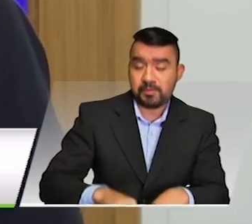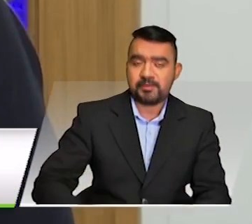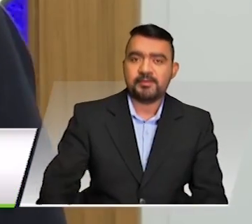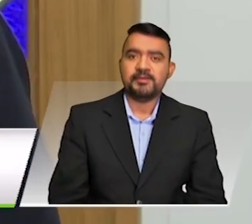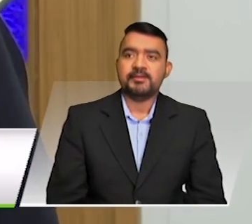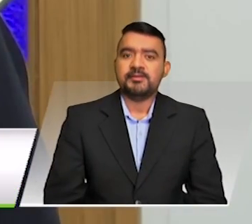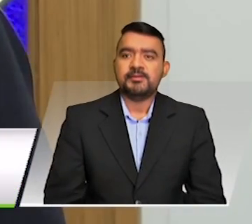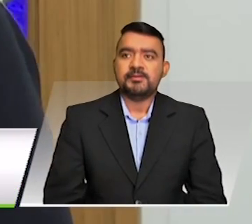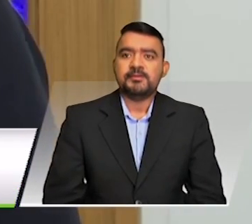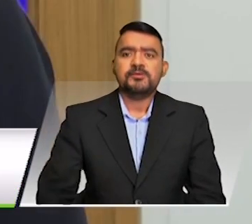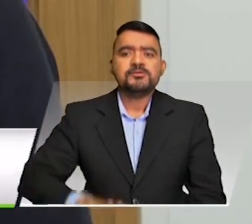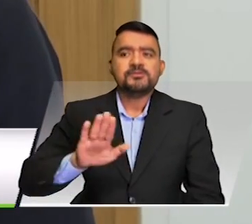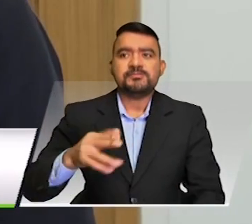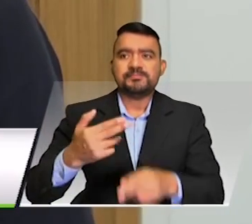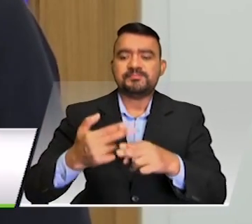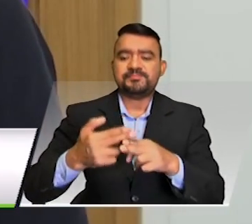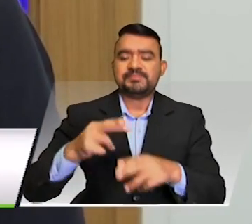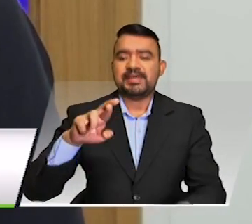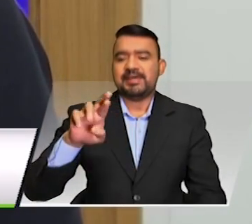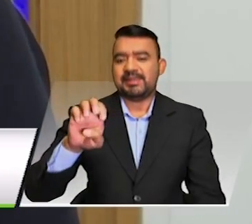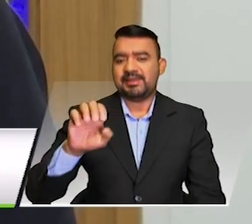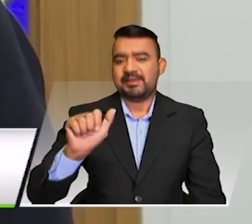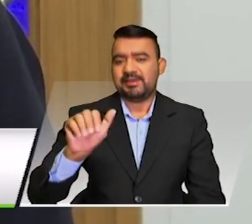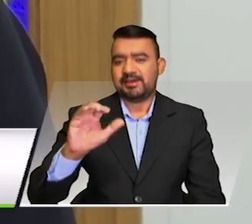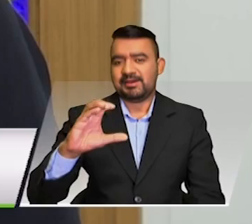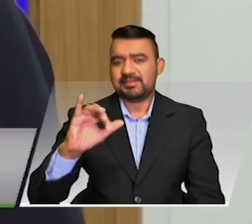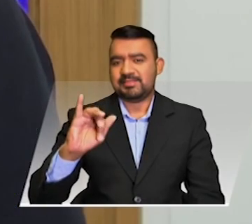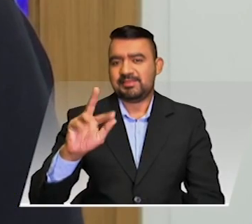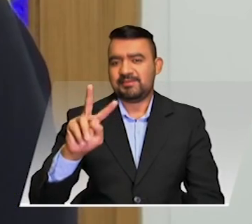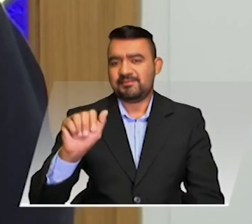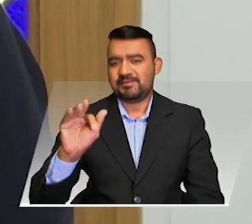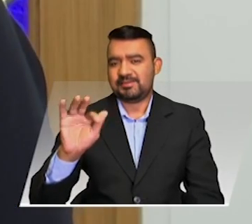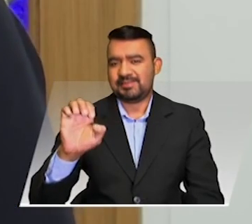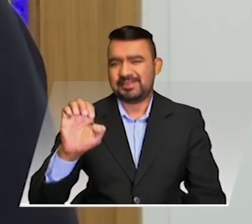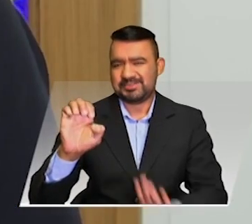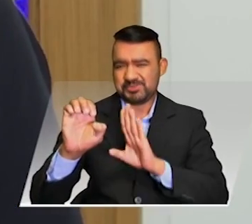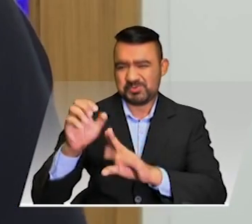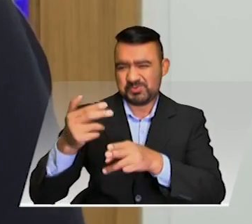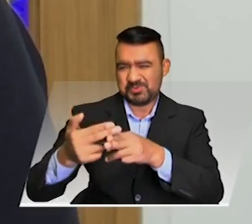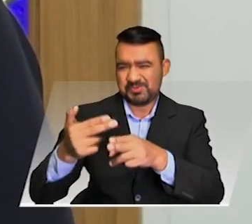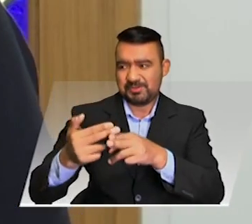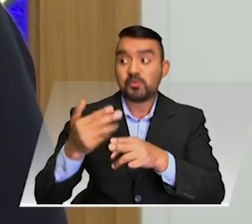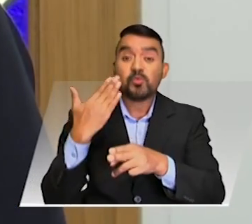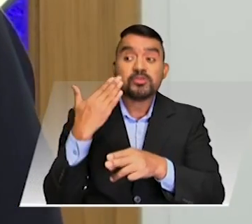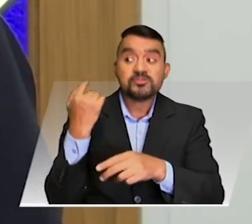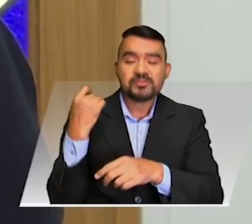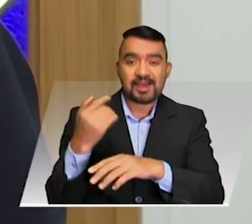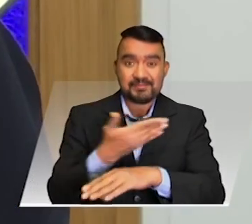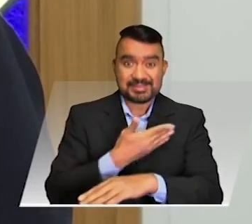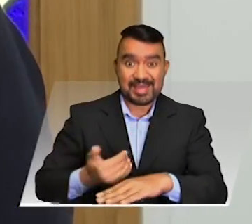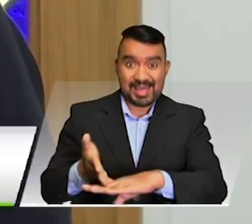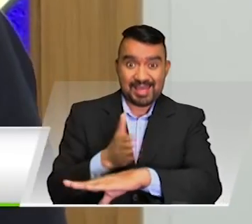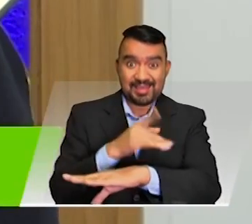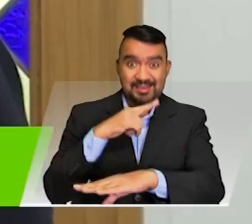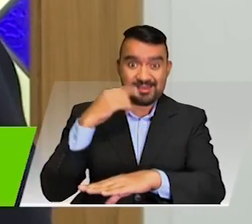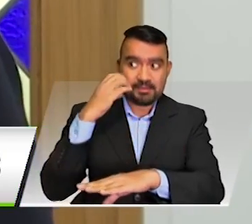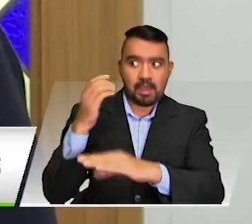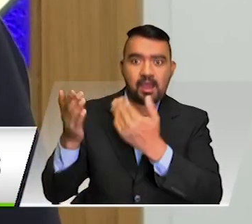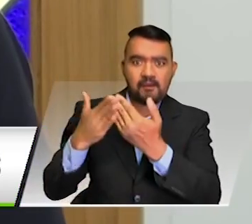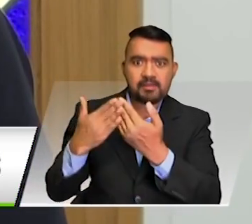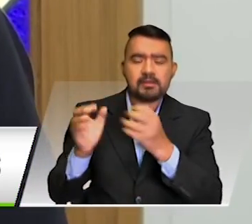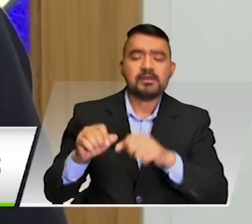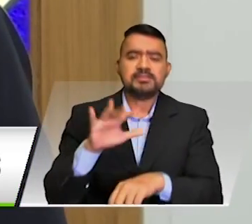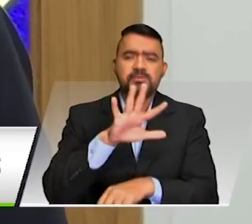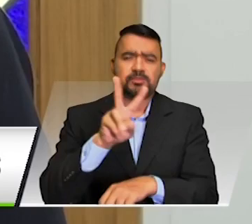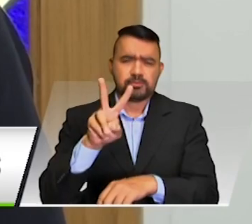que está dentro del paquete de medidas de el que ya no soy presidente hace dos semanas y tiene con qué ver con entrega de más de 50 mil dominios puntocom gratuito para